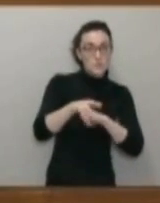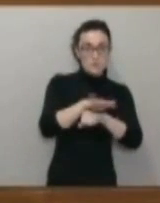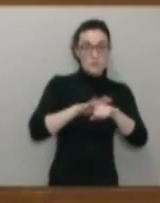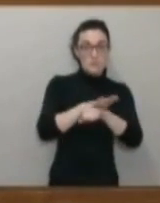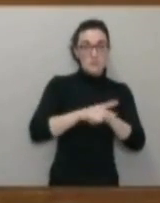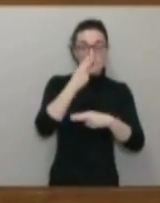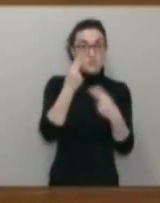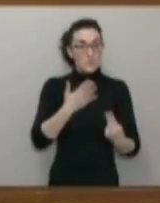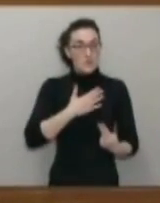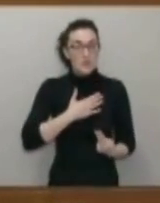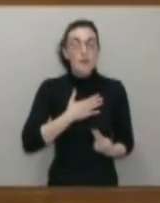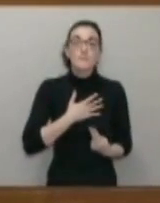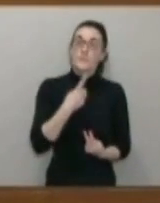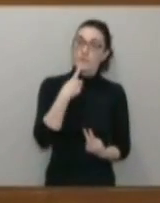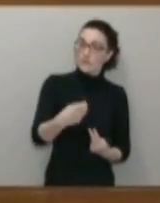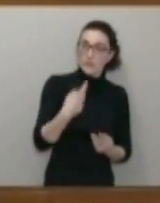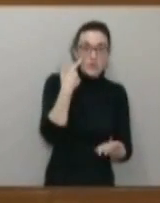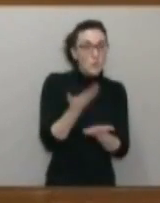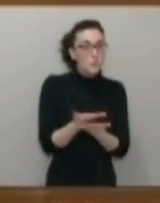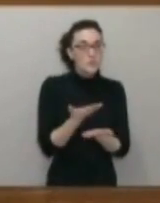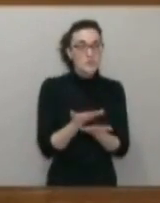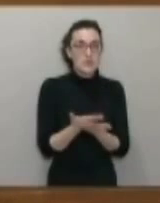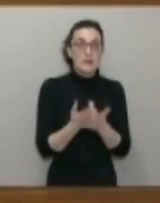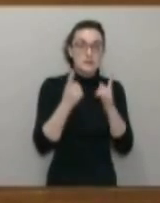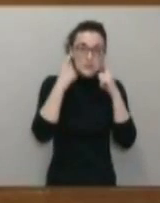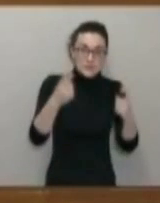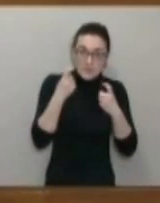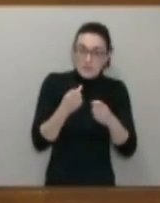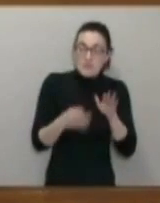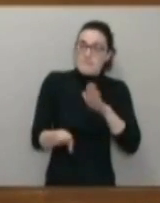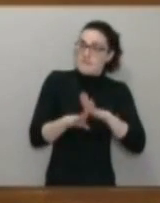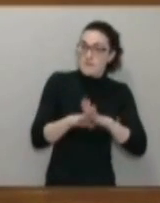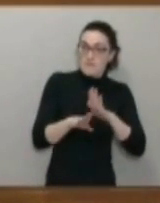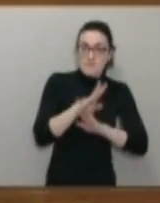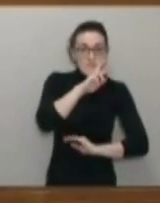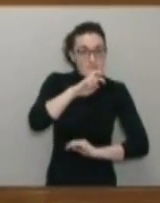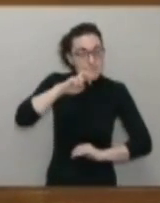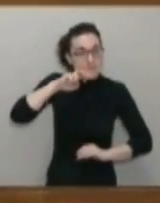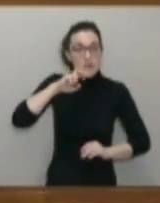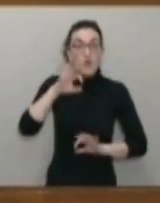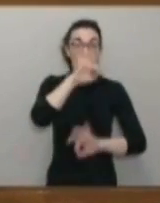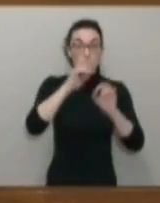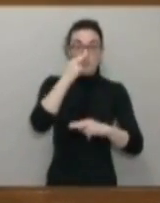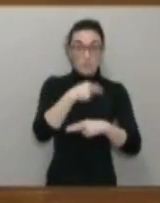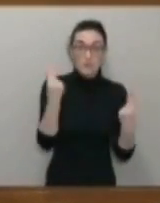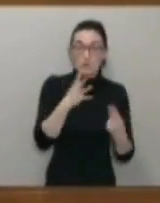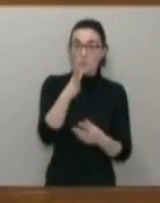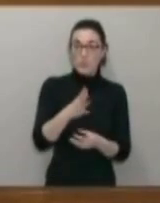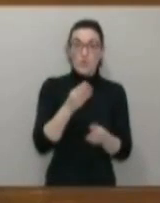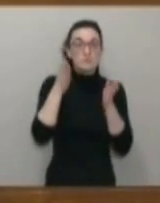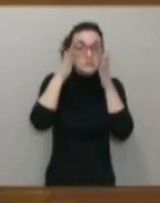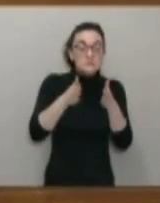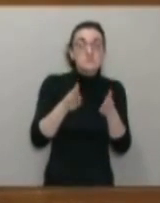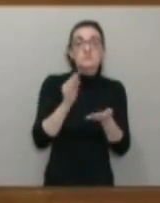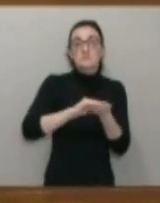pública, resulta difícilmente justificable tratar de abogar por la continuidad de un organismo público por su dedicación a la elaboración de informes como